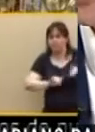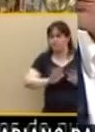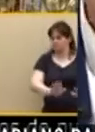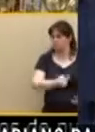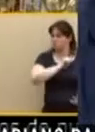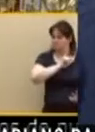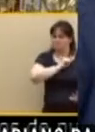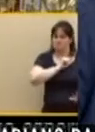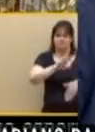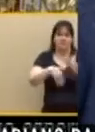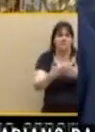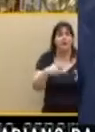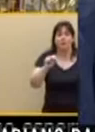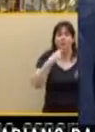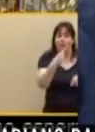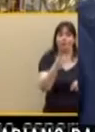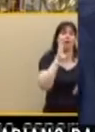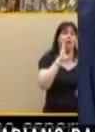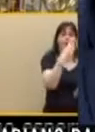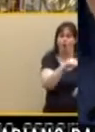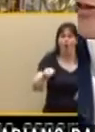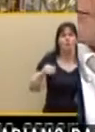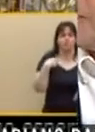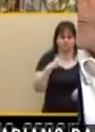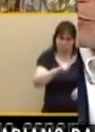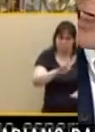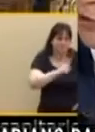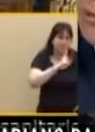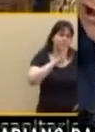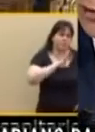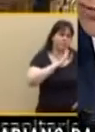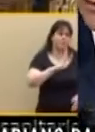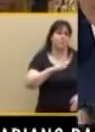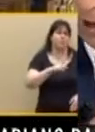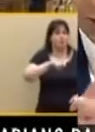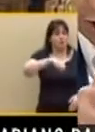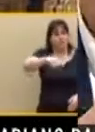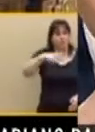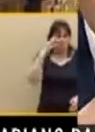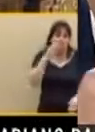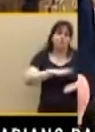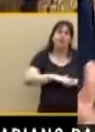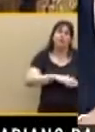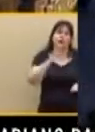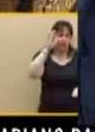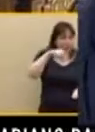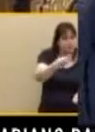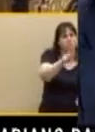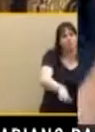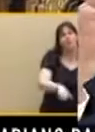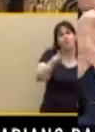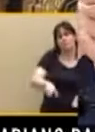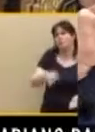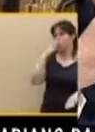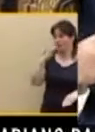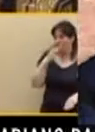celebran otros en junio y en las de junio el partido popular saca un millón de votos más y podemos acá un millón de votos menos en números redondos ochocientos mil más y un millón menos